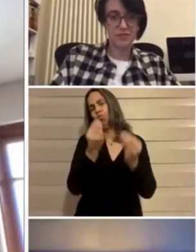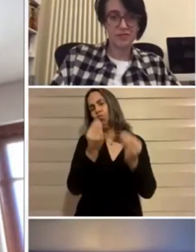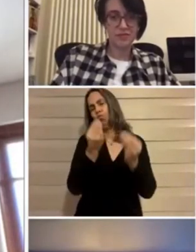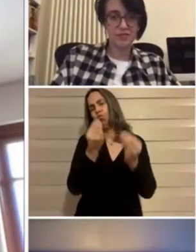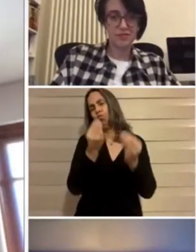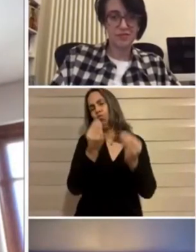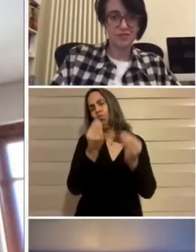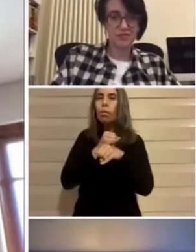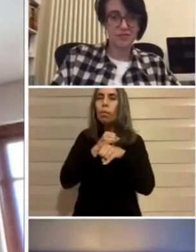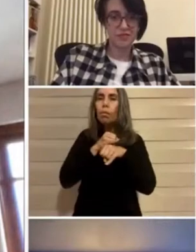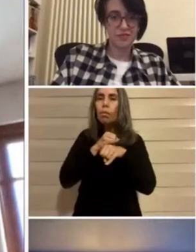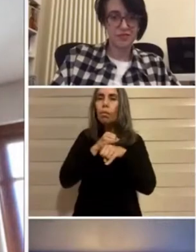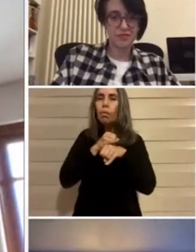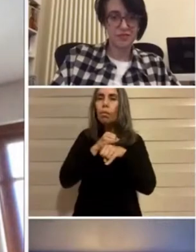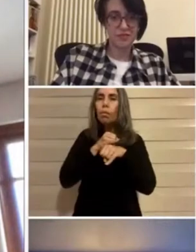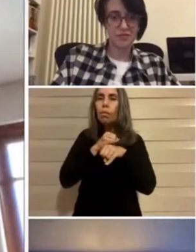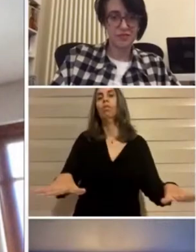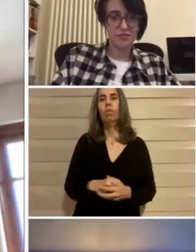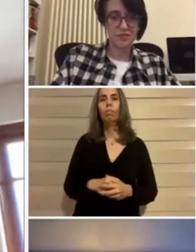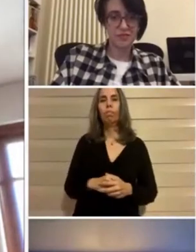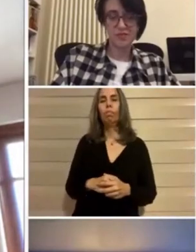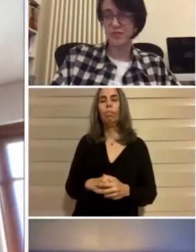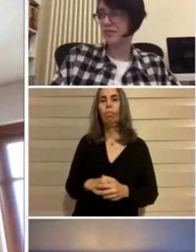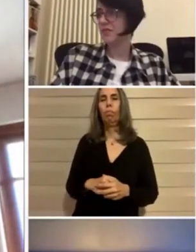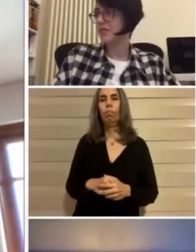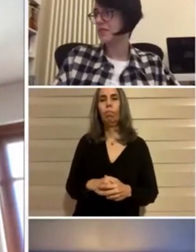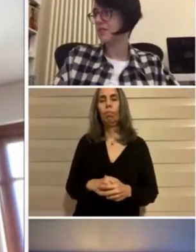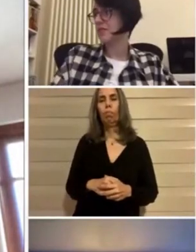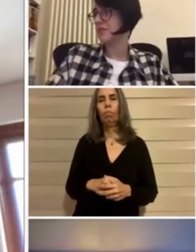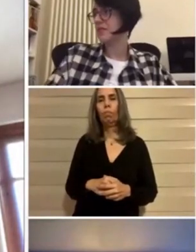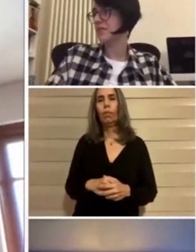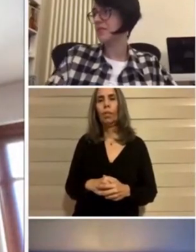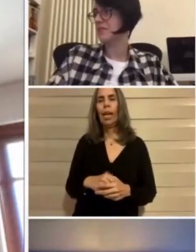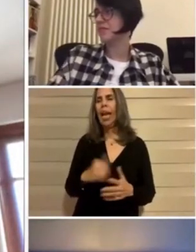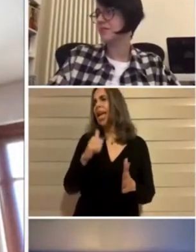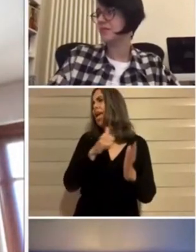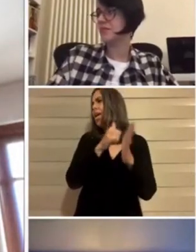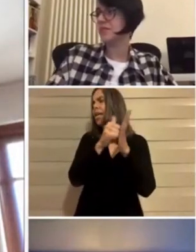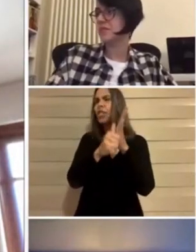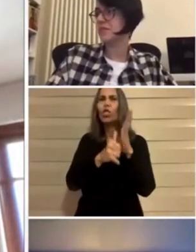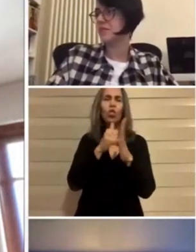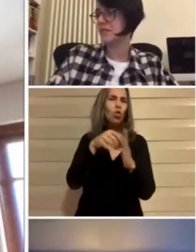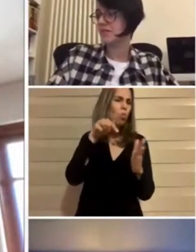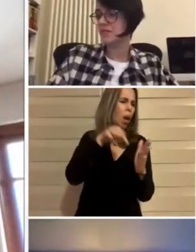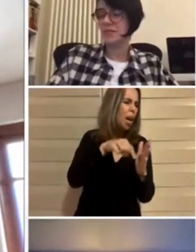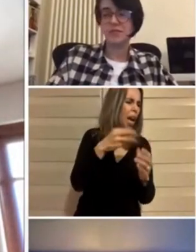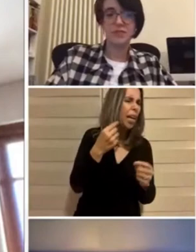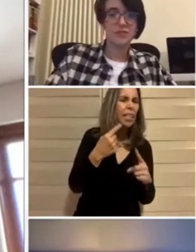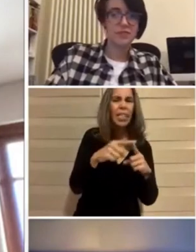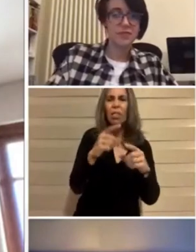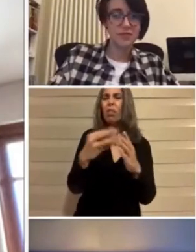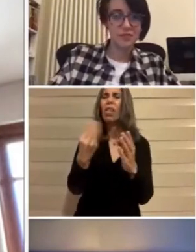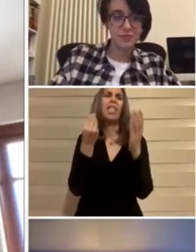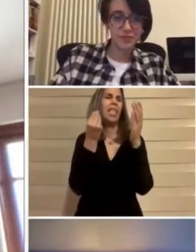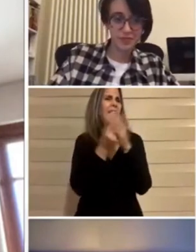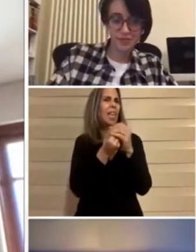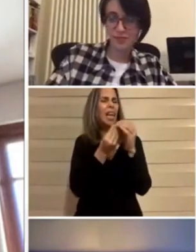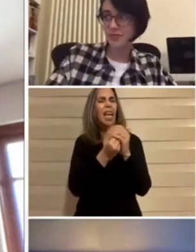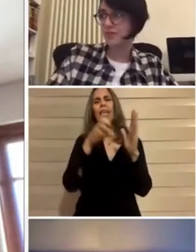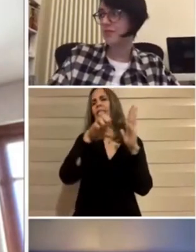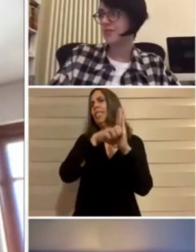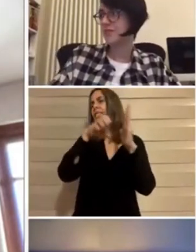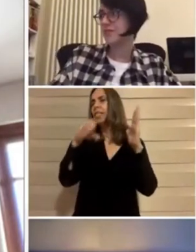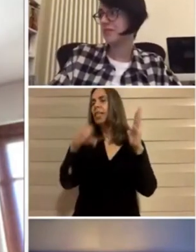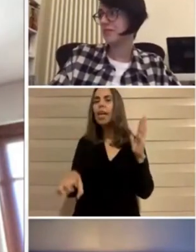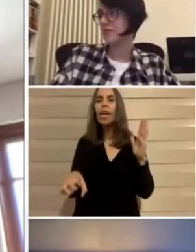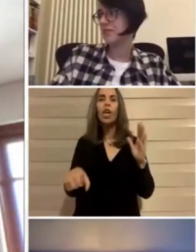aseguro que pueden encontrar en YouTube clases y ejemplos de cualquier cosa que quieran desarrollar en el